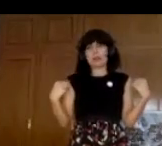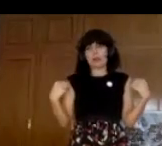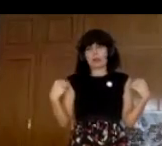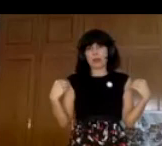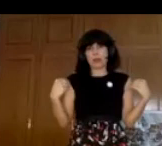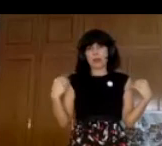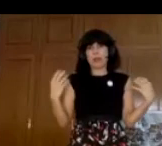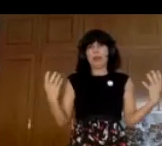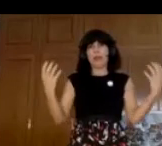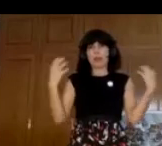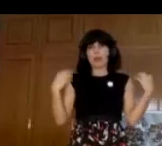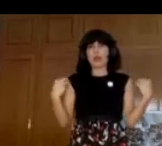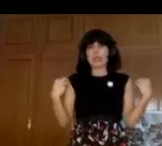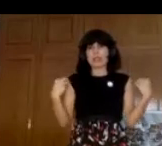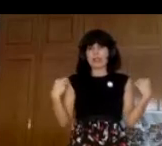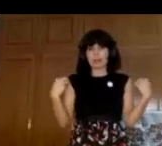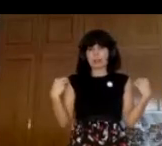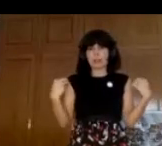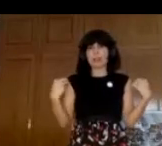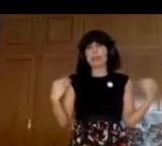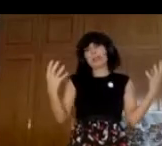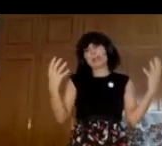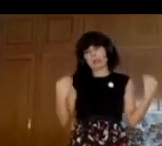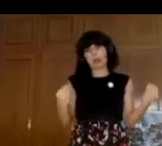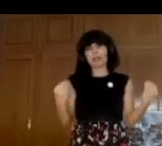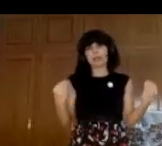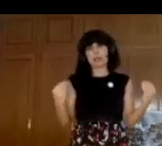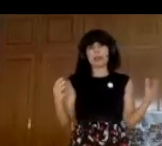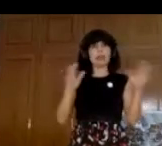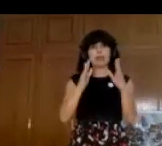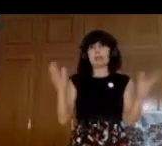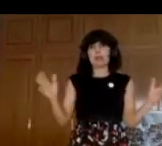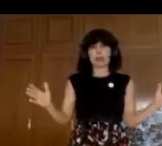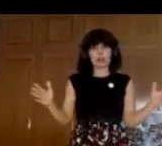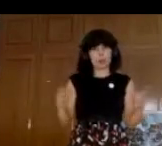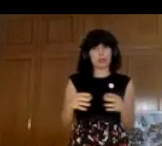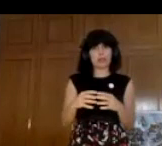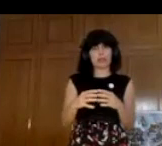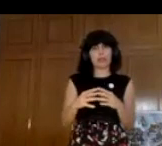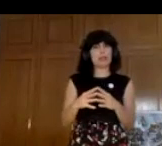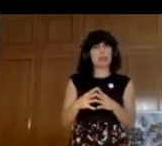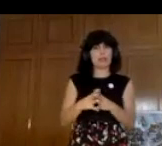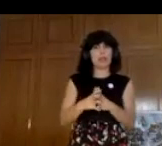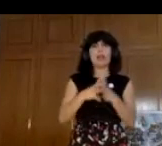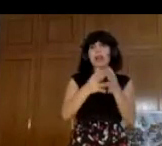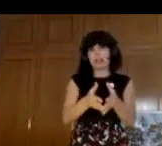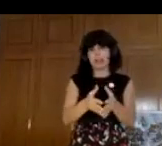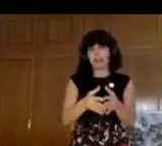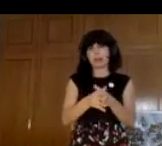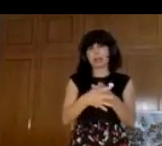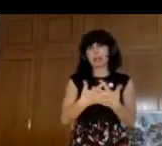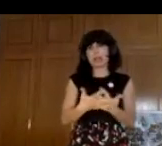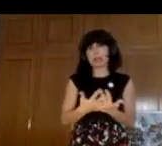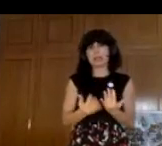su ordenador productores de información y receptores de información a través de todos los soportes informativos que había, además